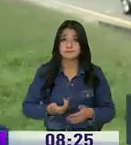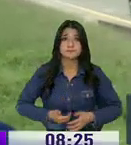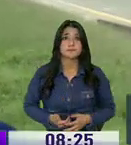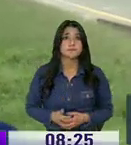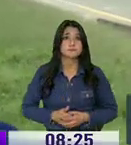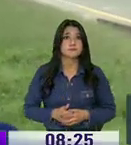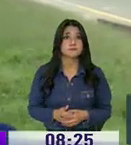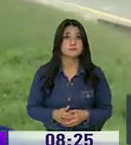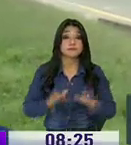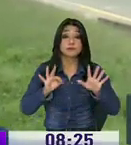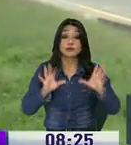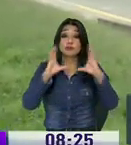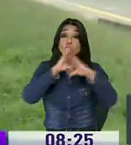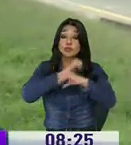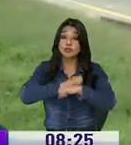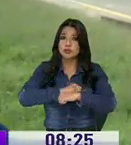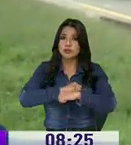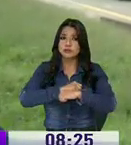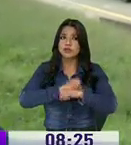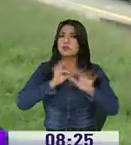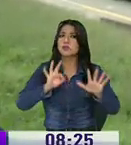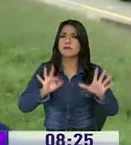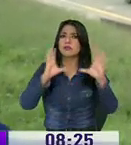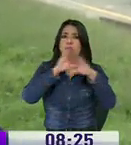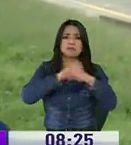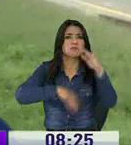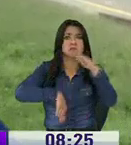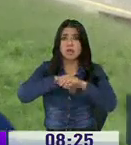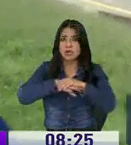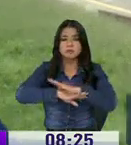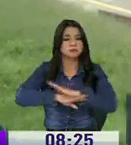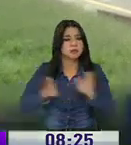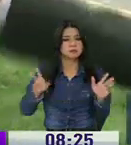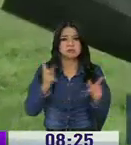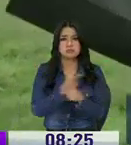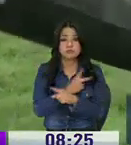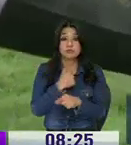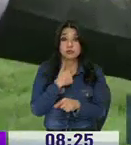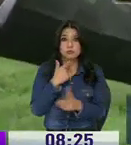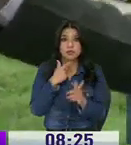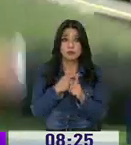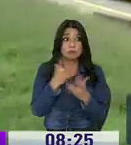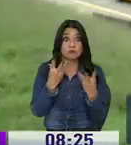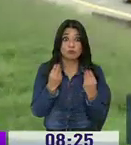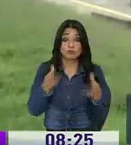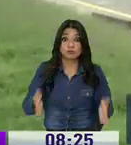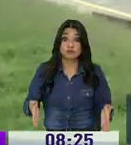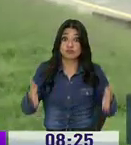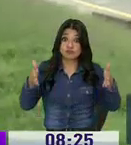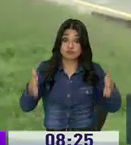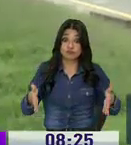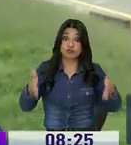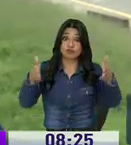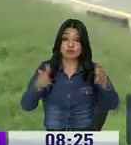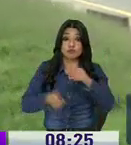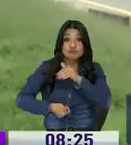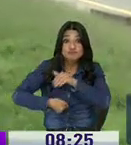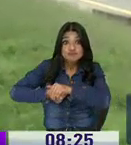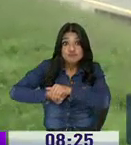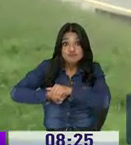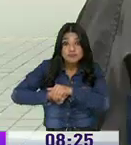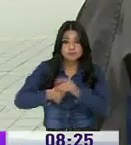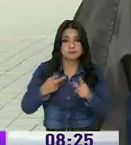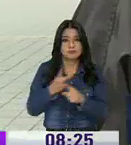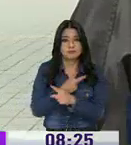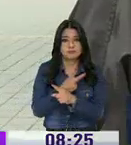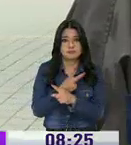Hasta tipo 8 de la noche, 9 máximo, ya después se vuelve un poquito peligroso. Inclusive por lo que hay muchos muros, ahí se pueden esconder los